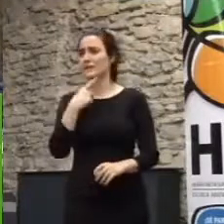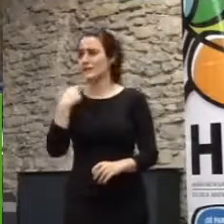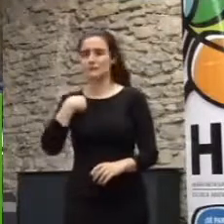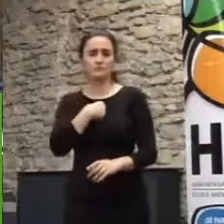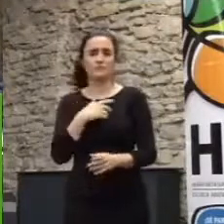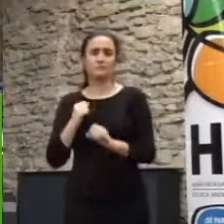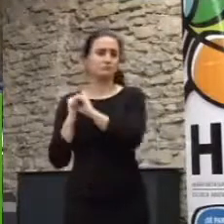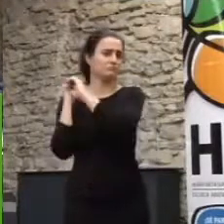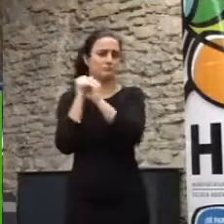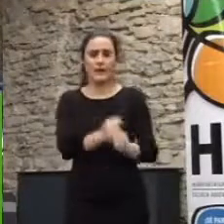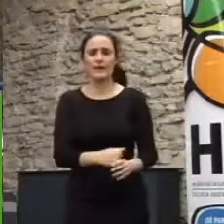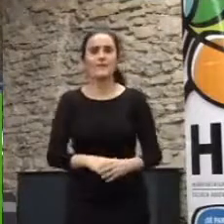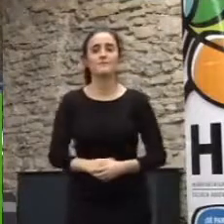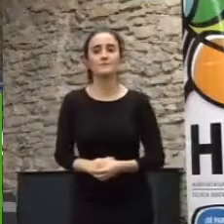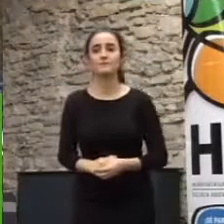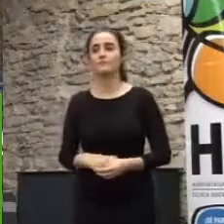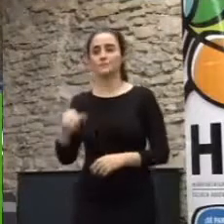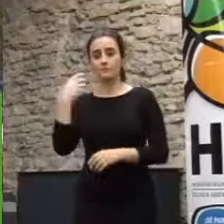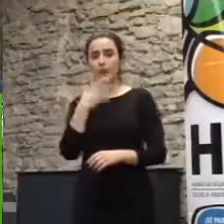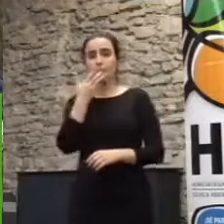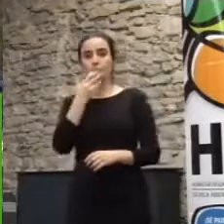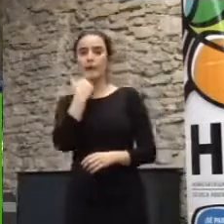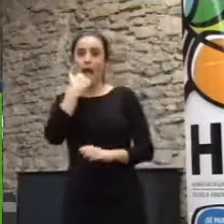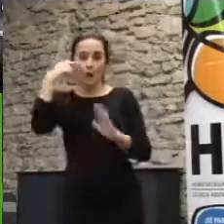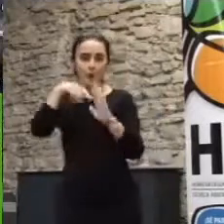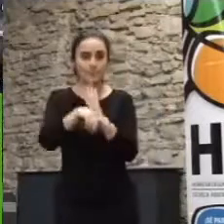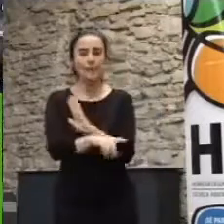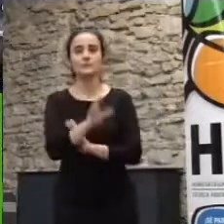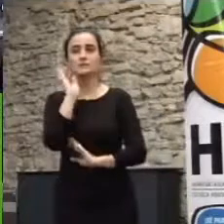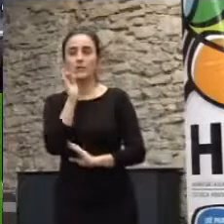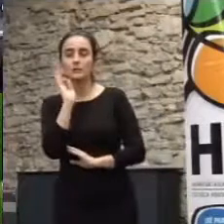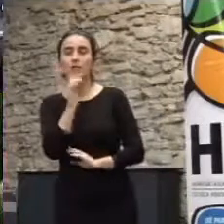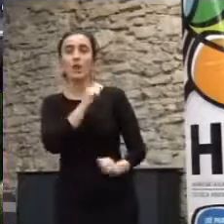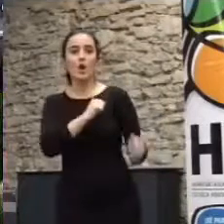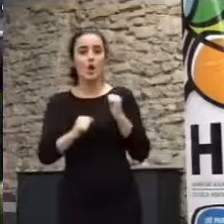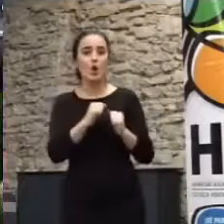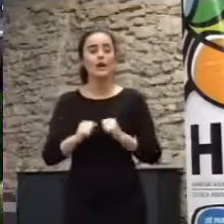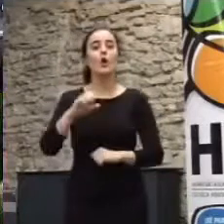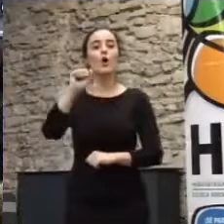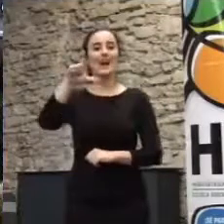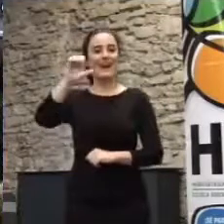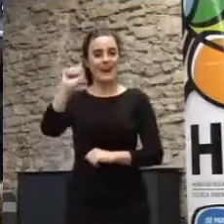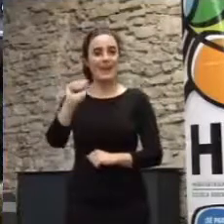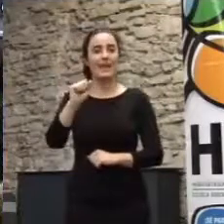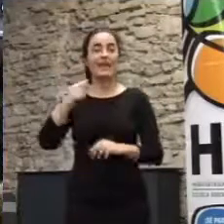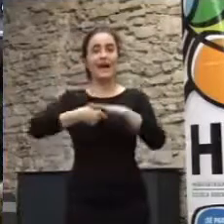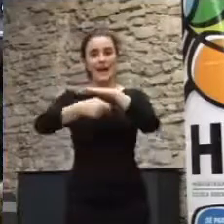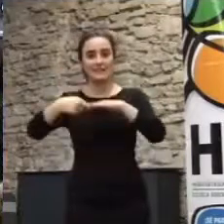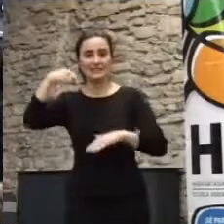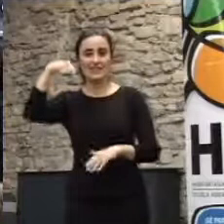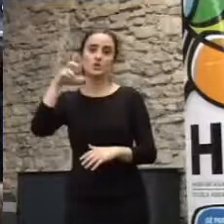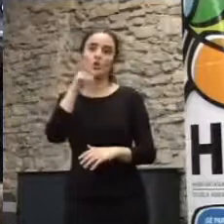prácticamente todo en Vitoria. Bueno, pues ya les hemos conocido un poquito de cerca, ¿de acuerdo? El Correo, Alea, Gasteiz Hoy, Cadena